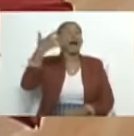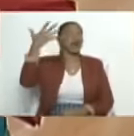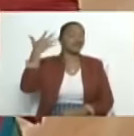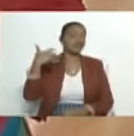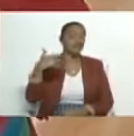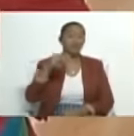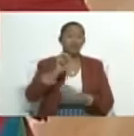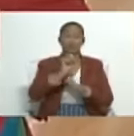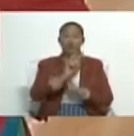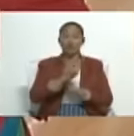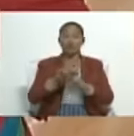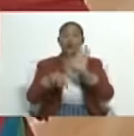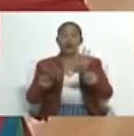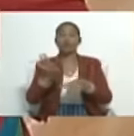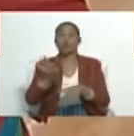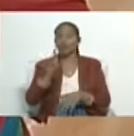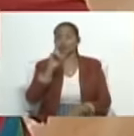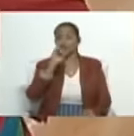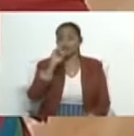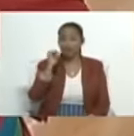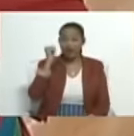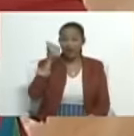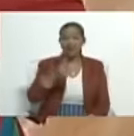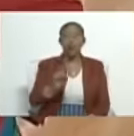se hizo el primer referéndum